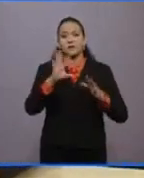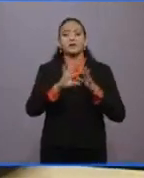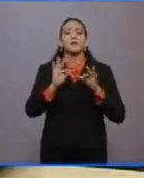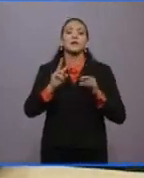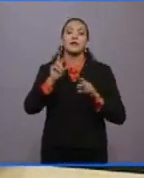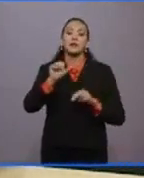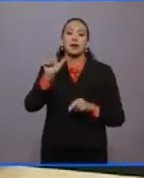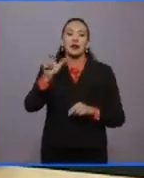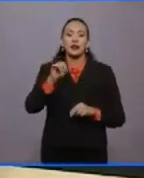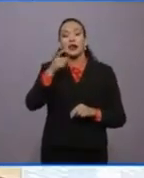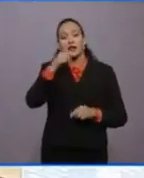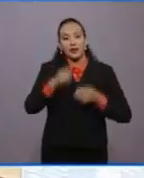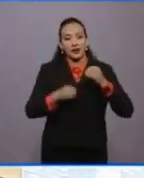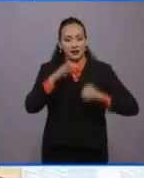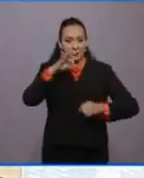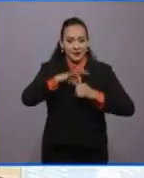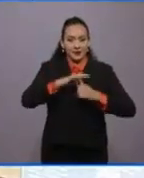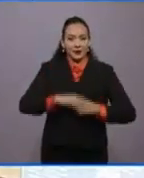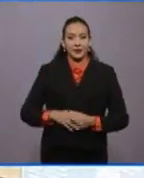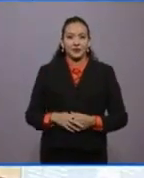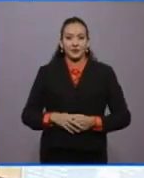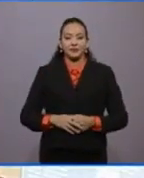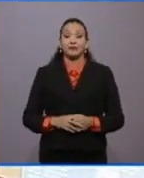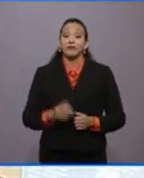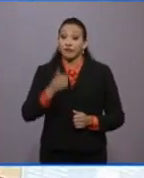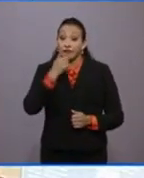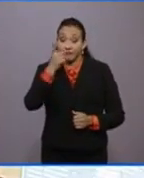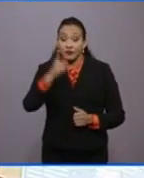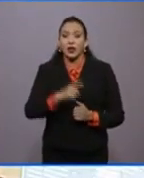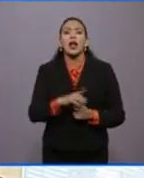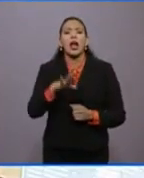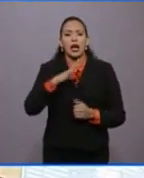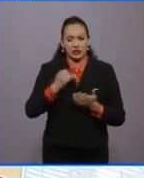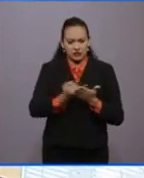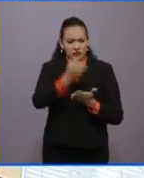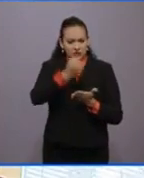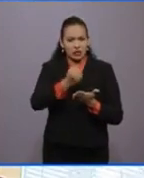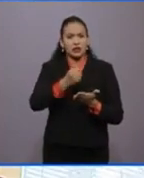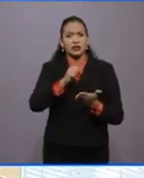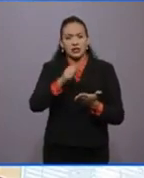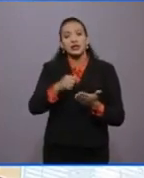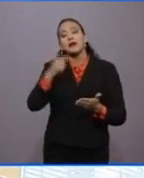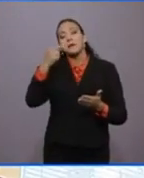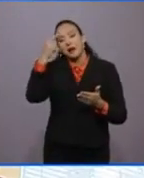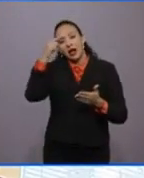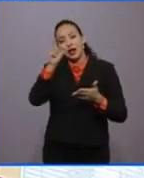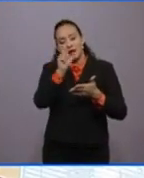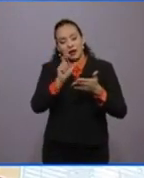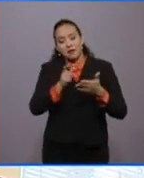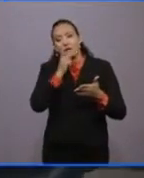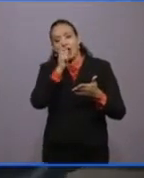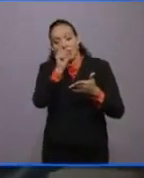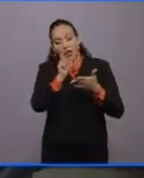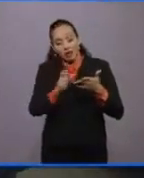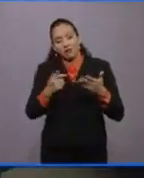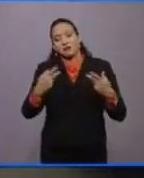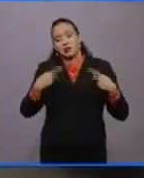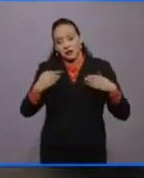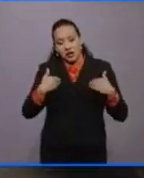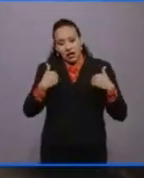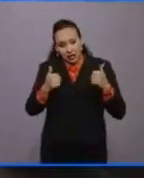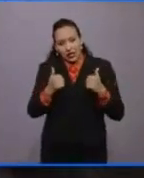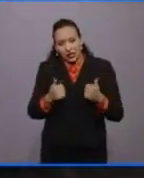blog Axis del Tribunal Electoral. Señaló que si bien ya existen sentencias en formato accesible dirigidas a sectores de